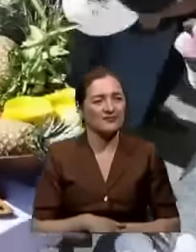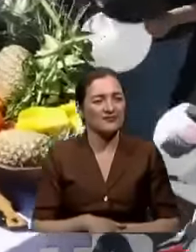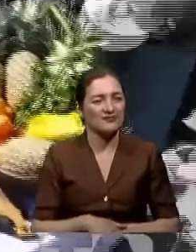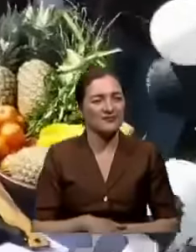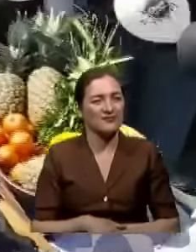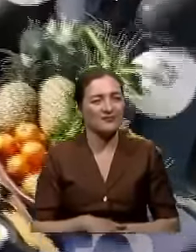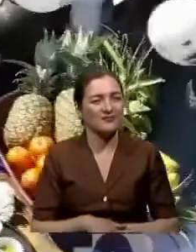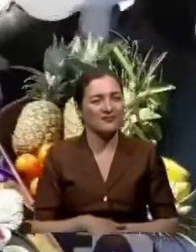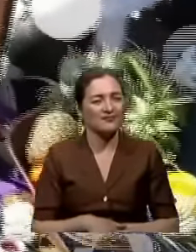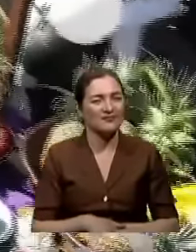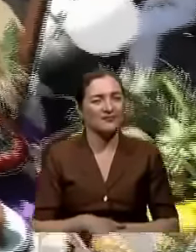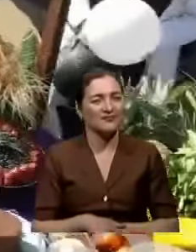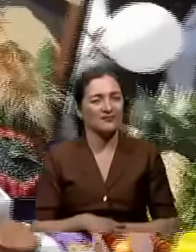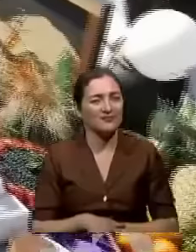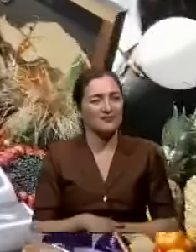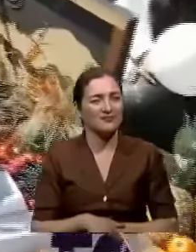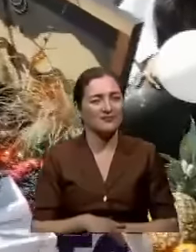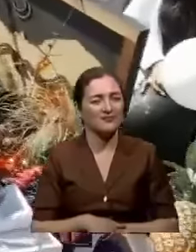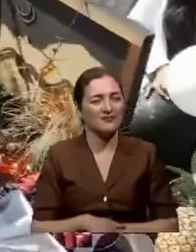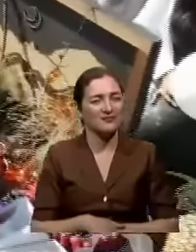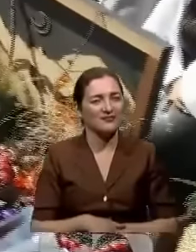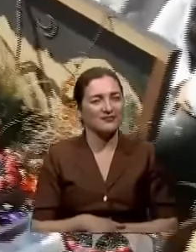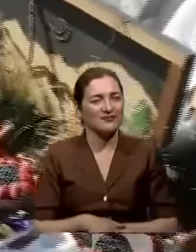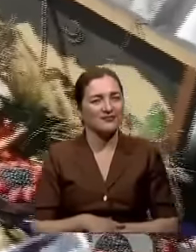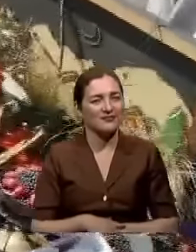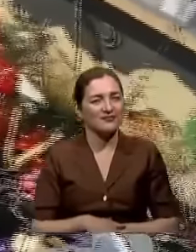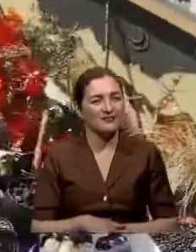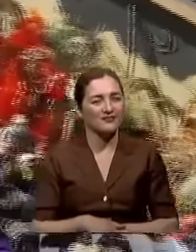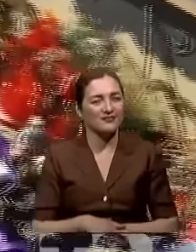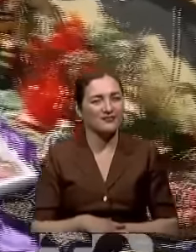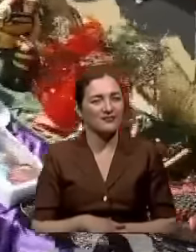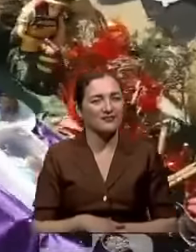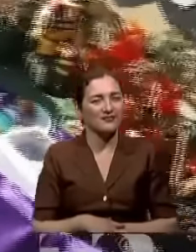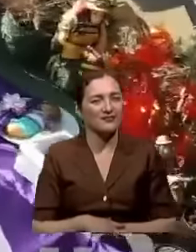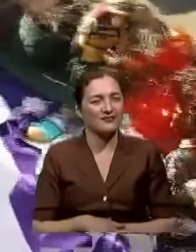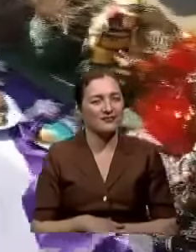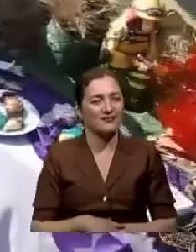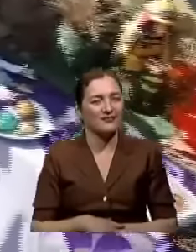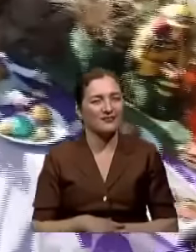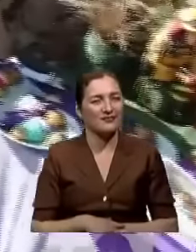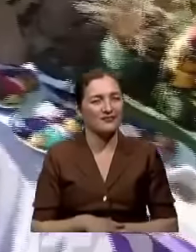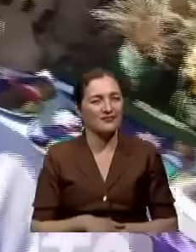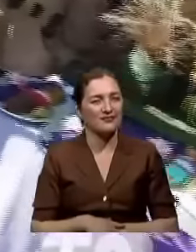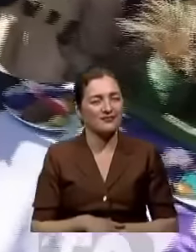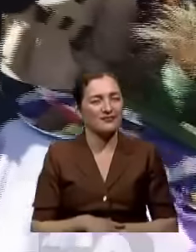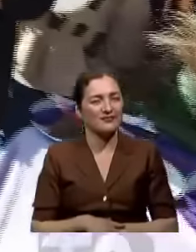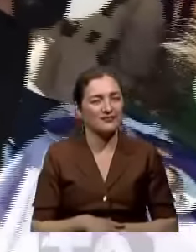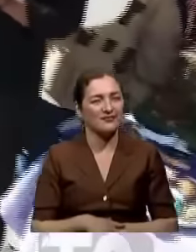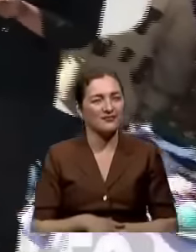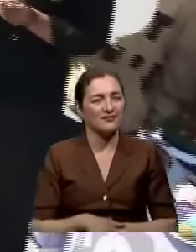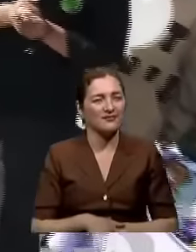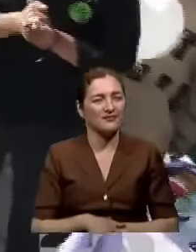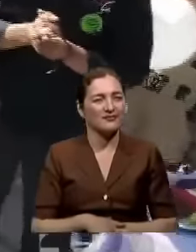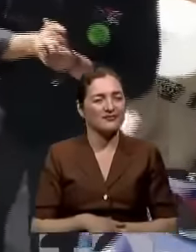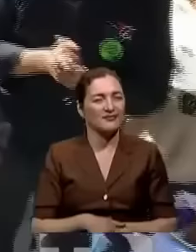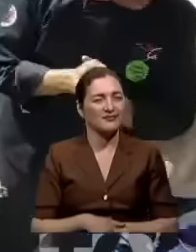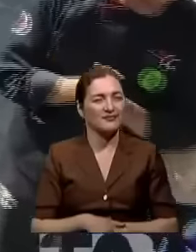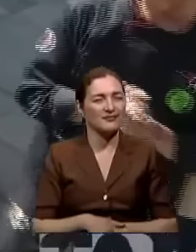librillo, librillo, mi guagua está que brillo. Librillo, librillo, librillo, mi guagua tiene brillo.